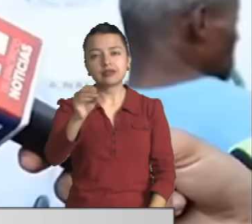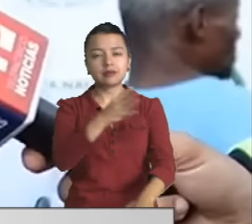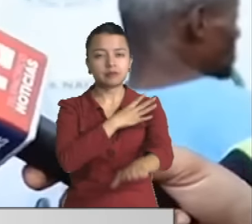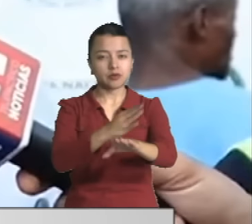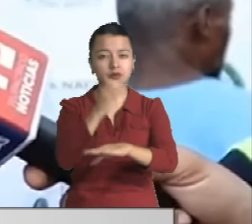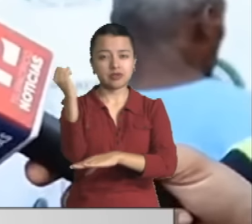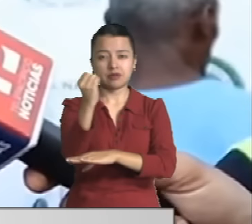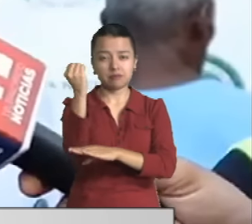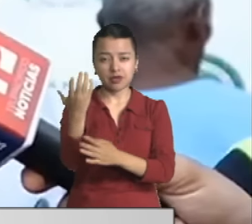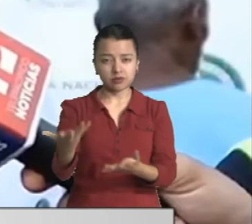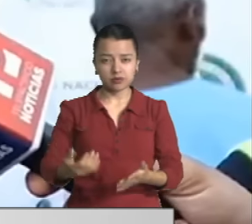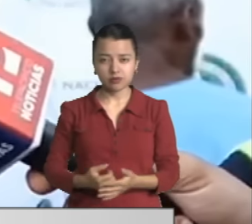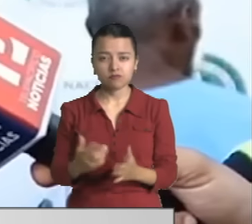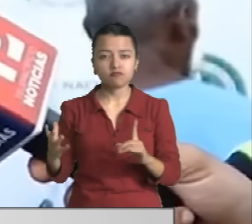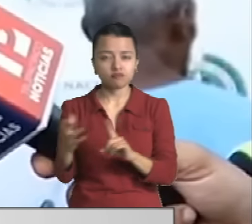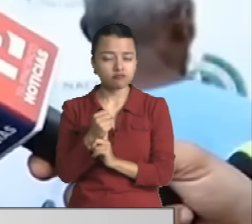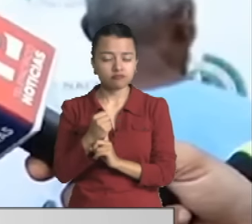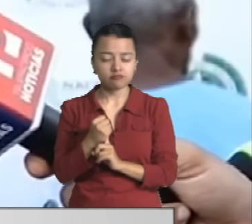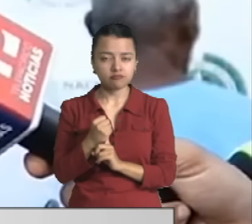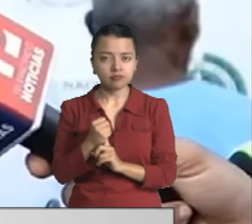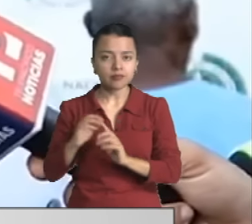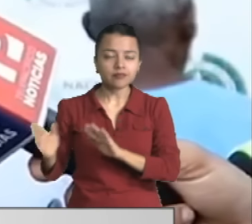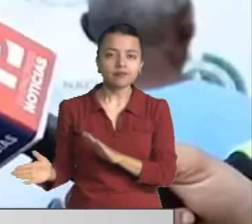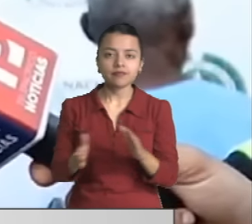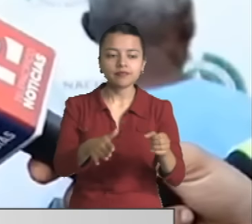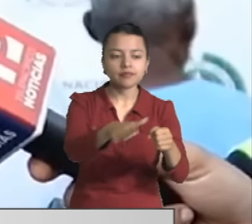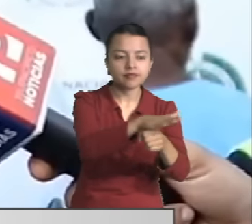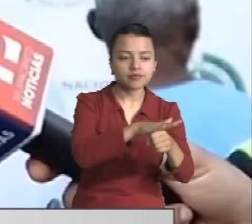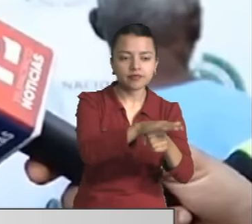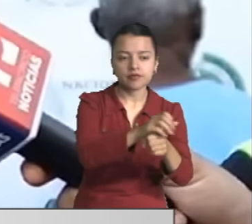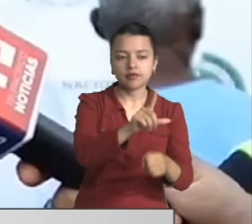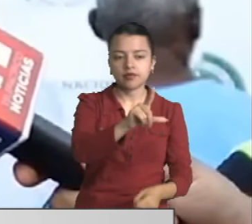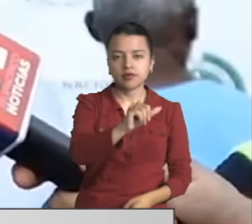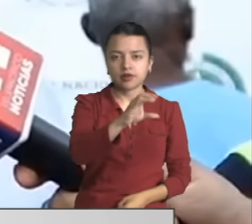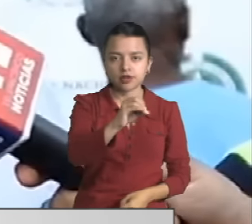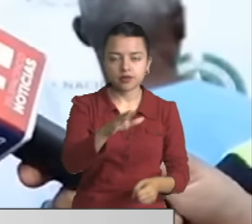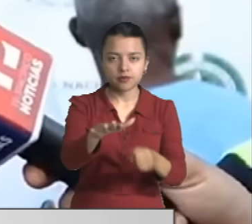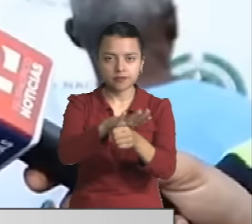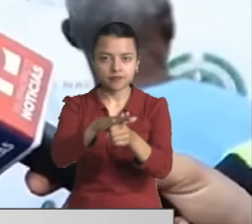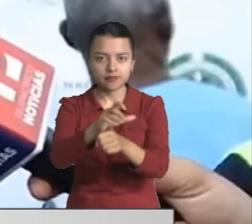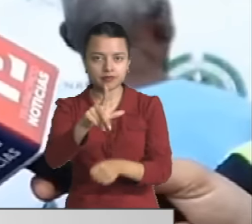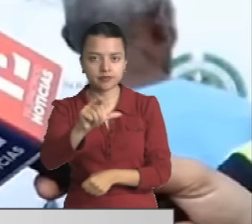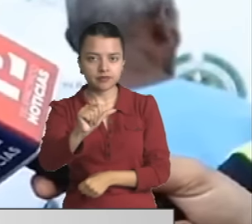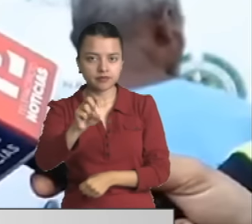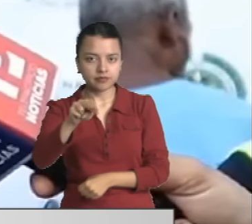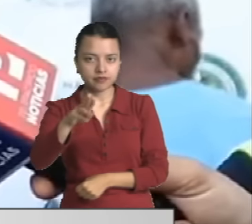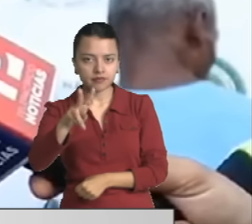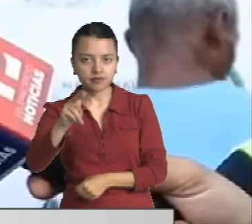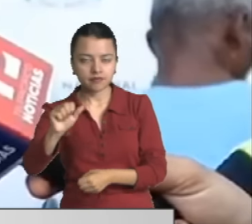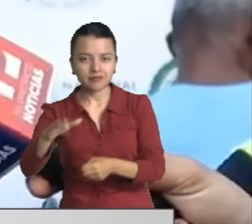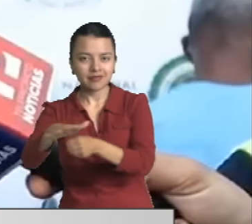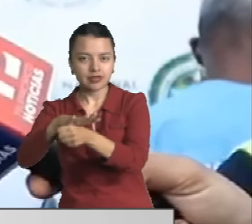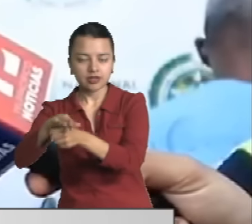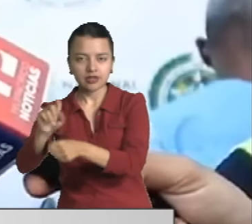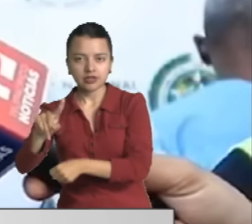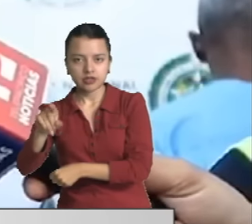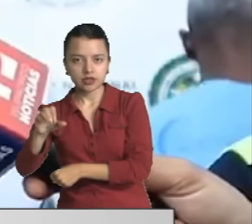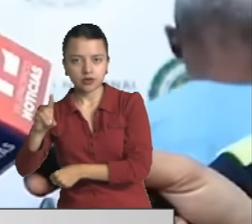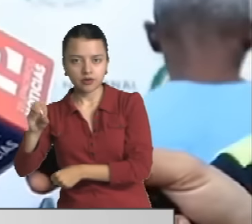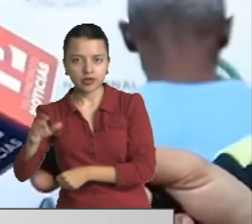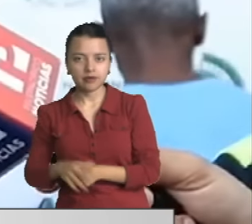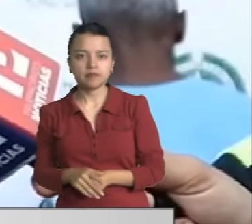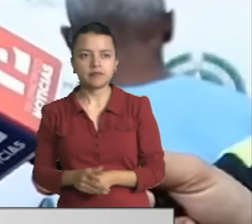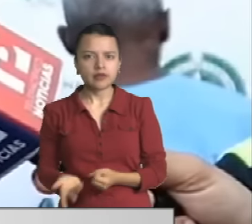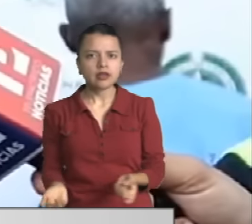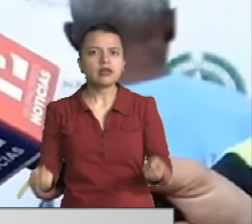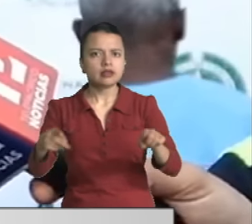orden judicial en vía pública en los barrios El Lido, La Nave y Siloé de Cali y la imputación de una persona más por los delitos